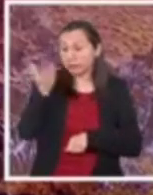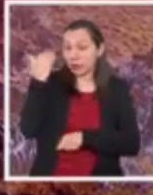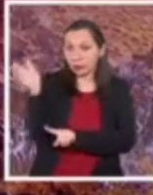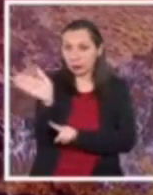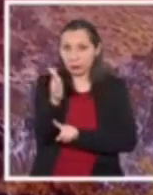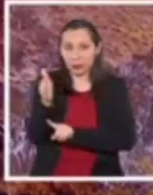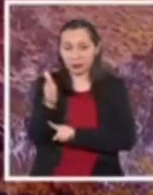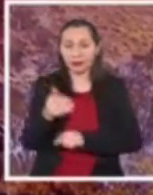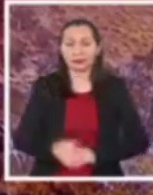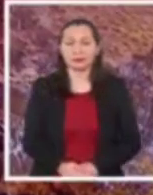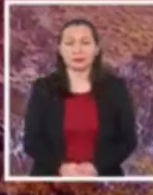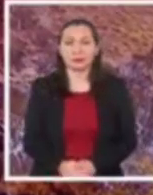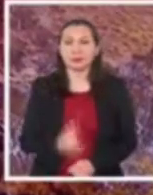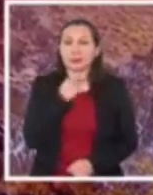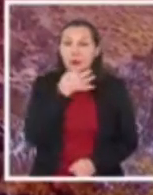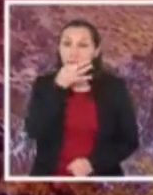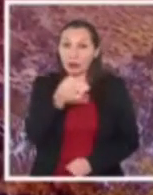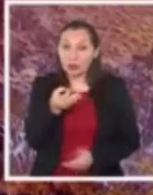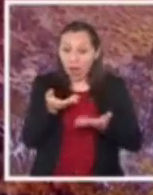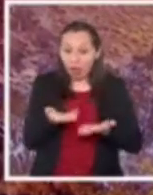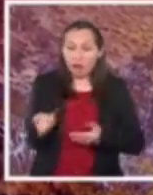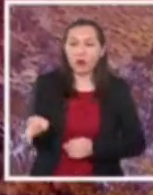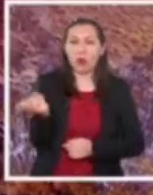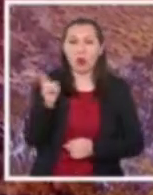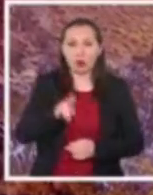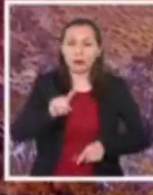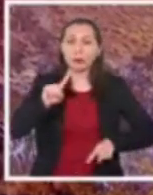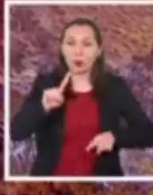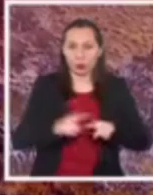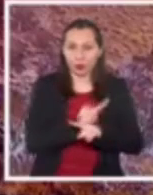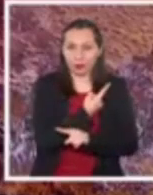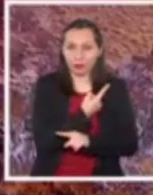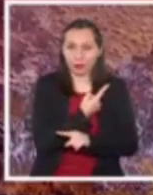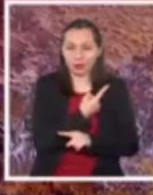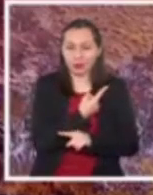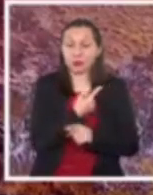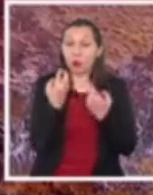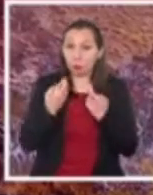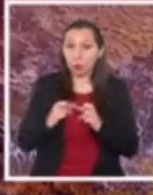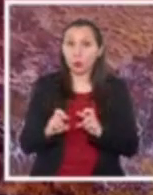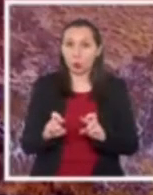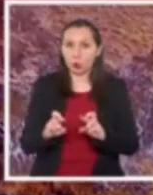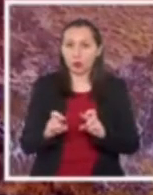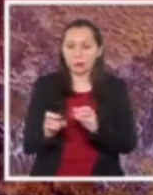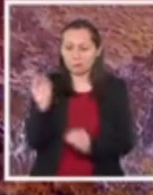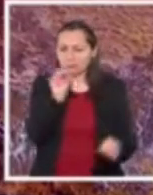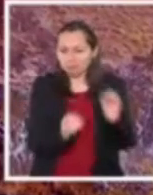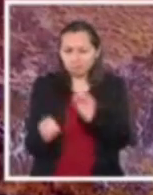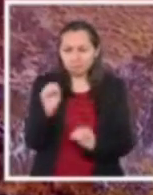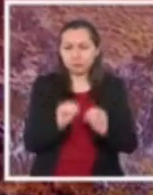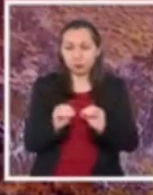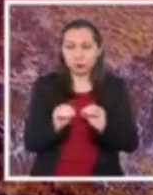patria y quiero decirles que volvemos una vez más a tener una oportunidad de construir